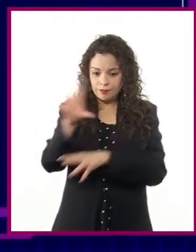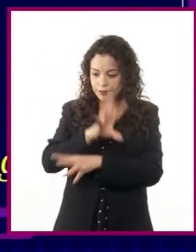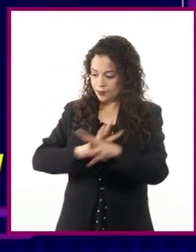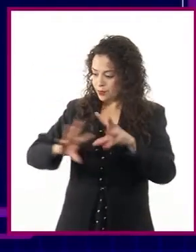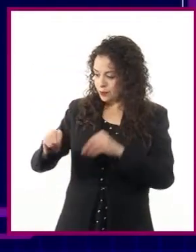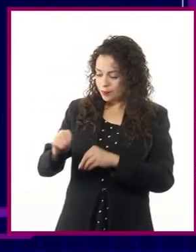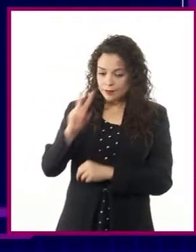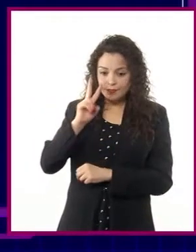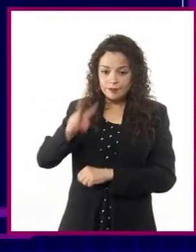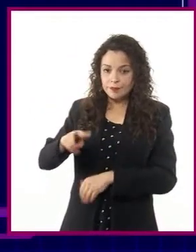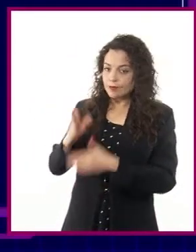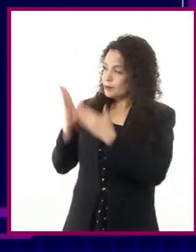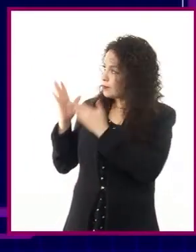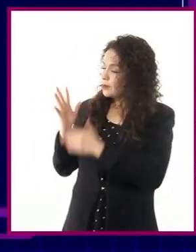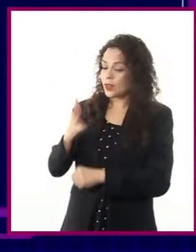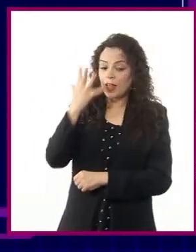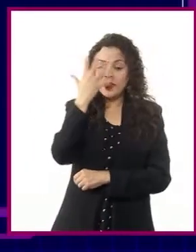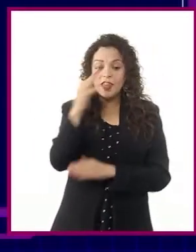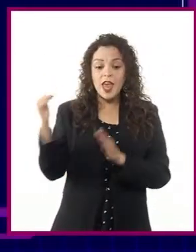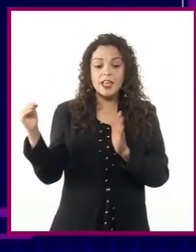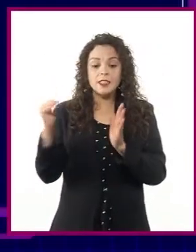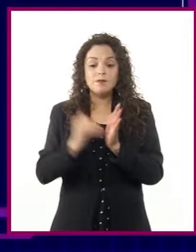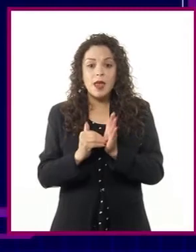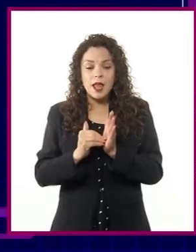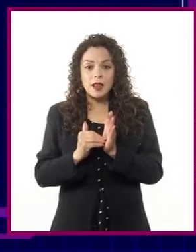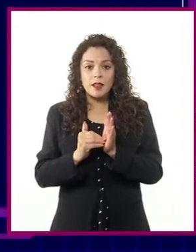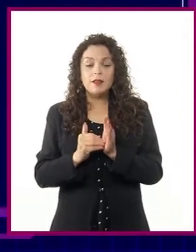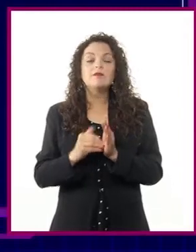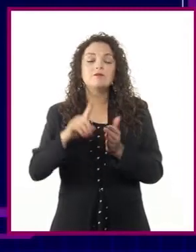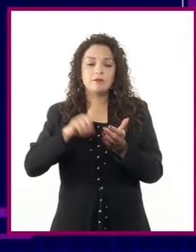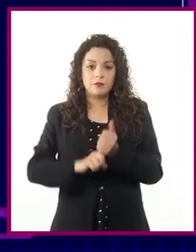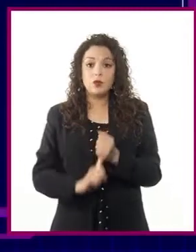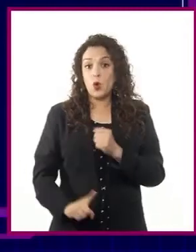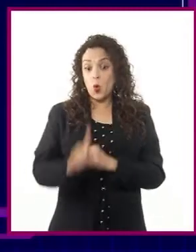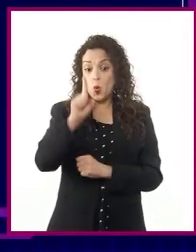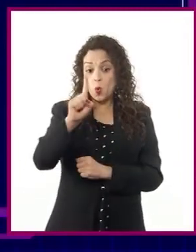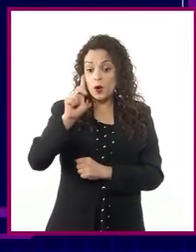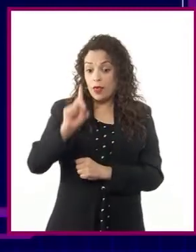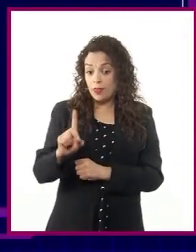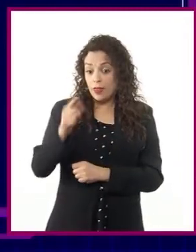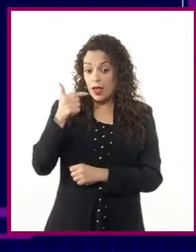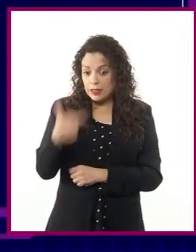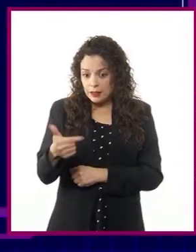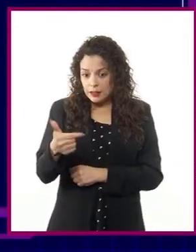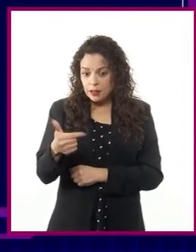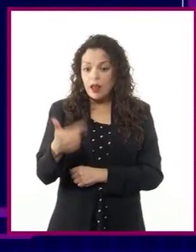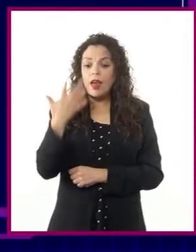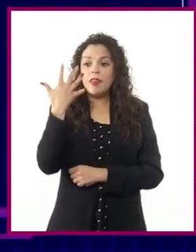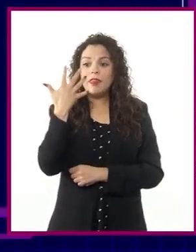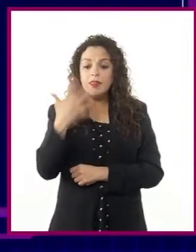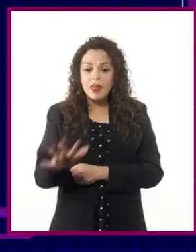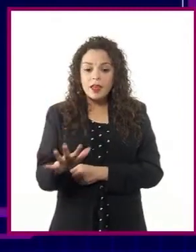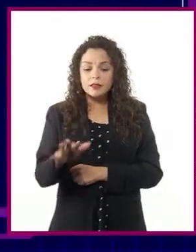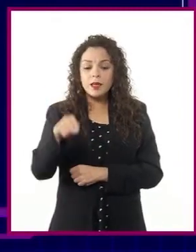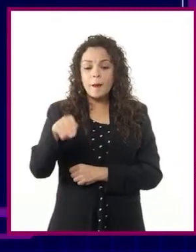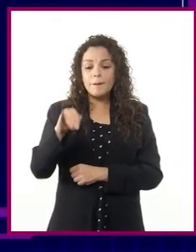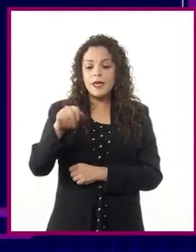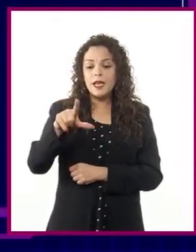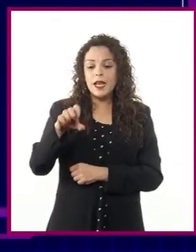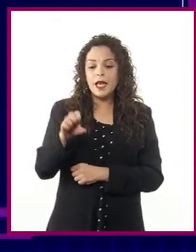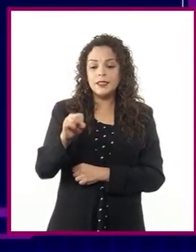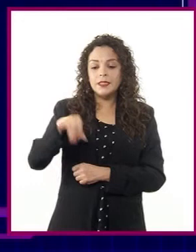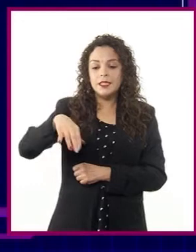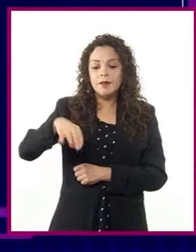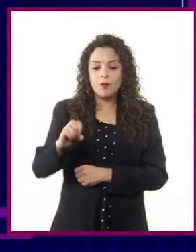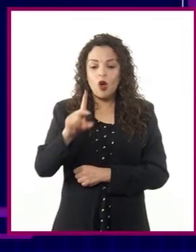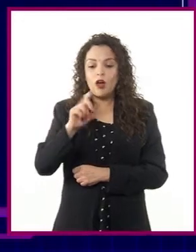una potencia de 10. Esto equivale a decir que un decigramo es un 10,000º de kilogramo, pero